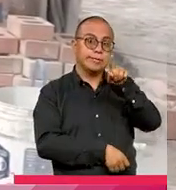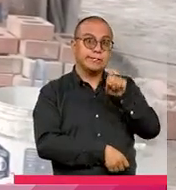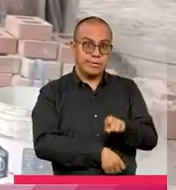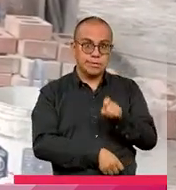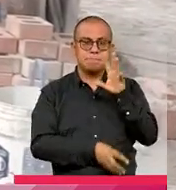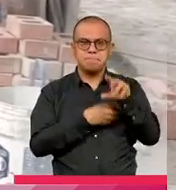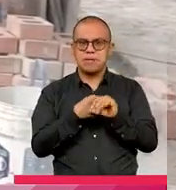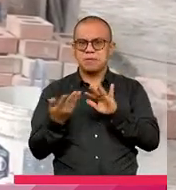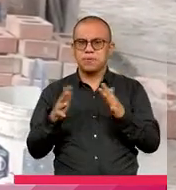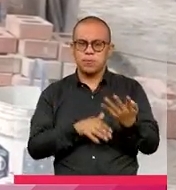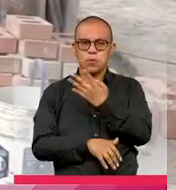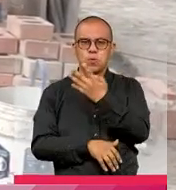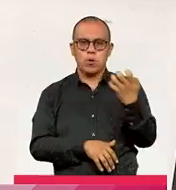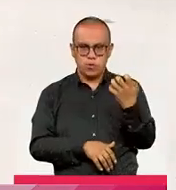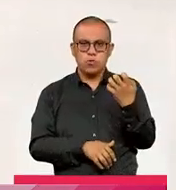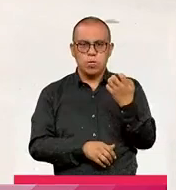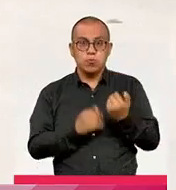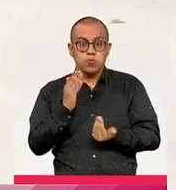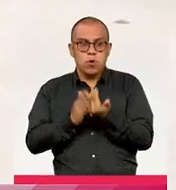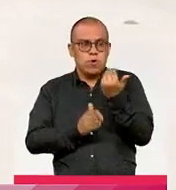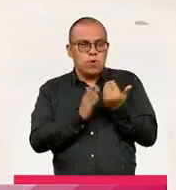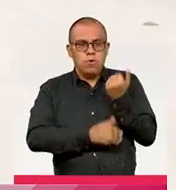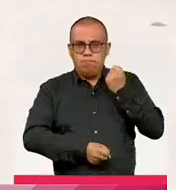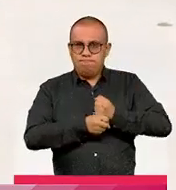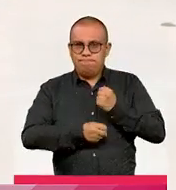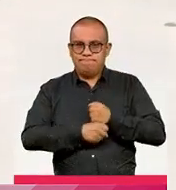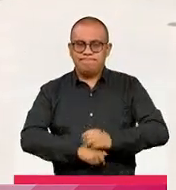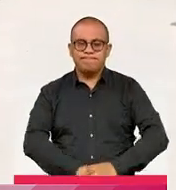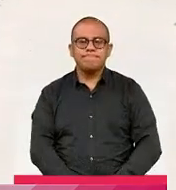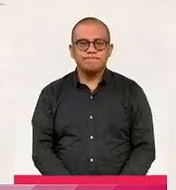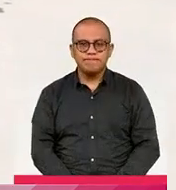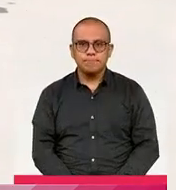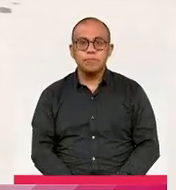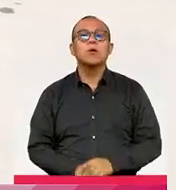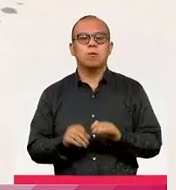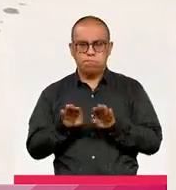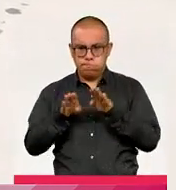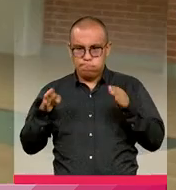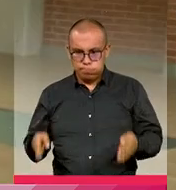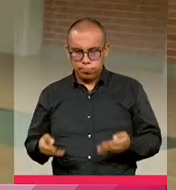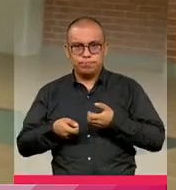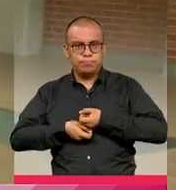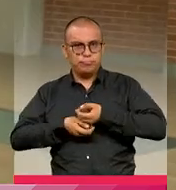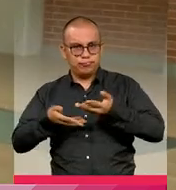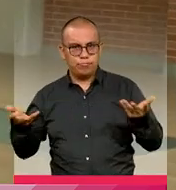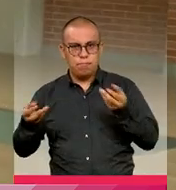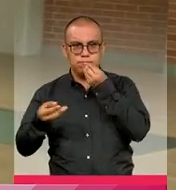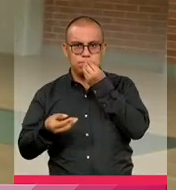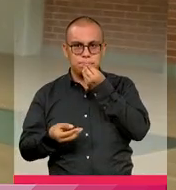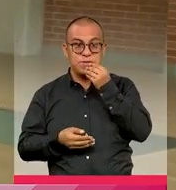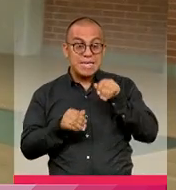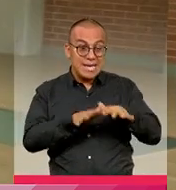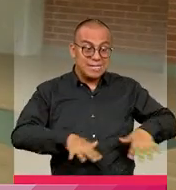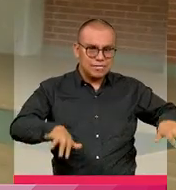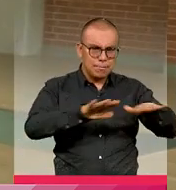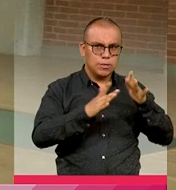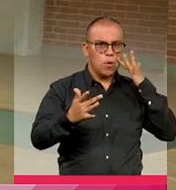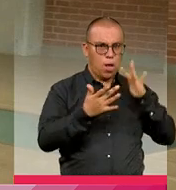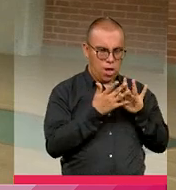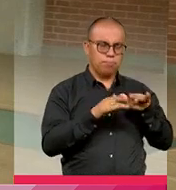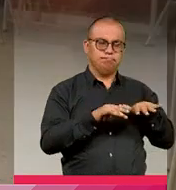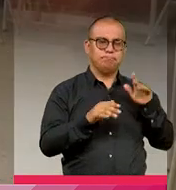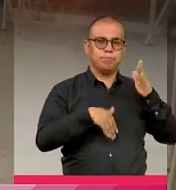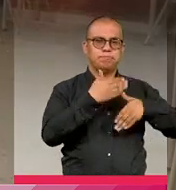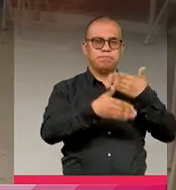a generar más de 400 empleos adicionales los colegios contarán con comedores escolares y ambientes de aprendizaje adecuados